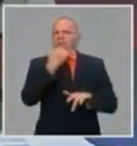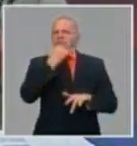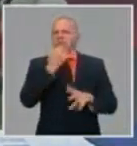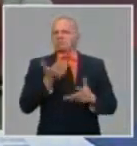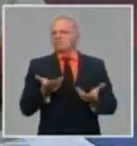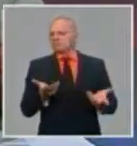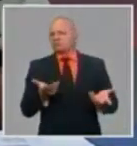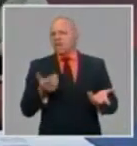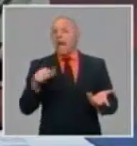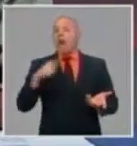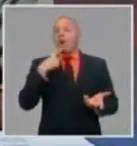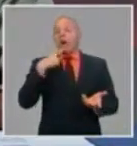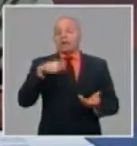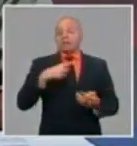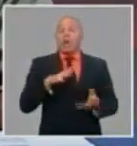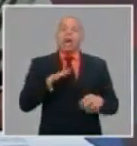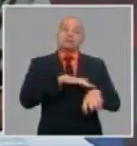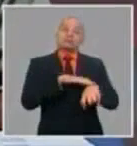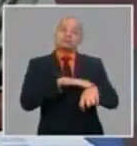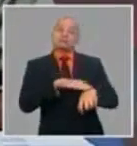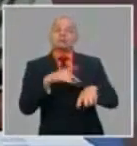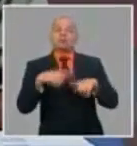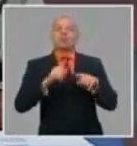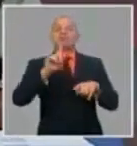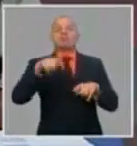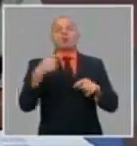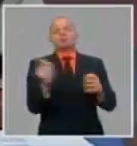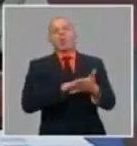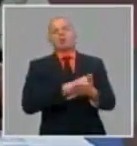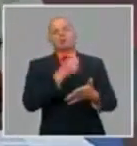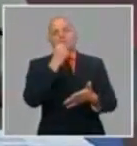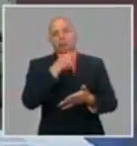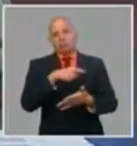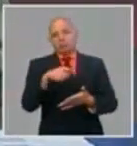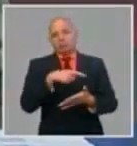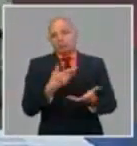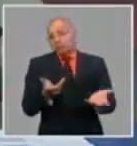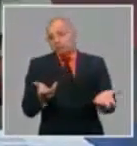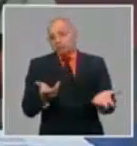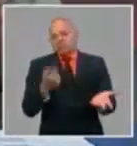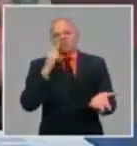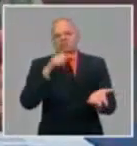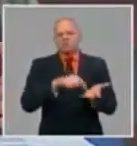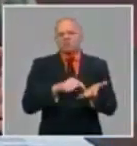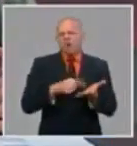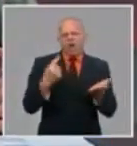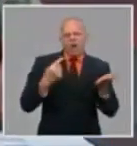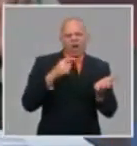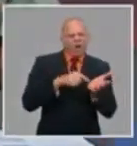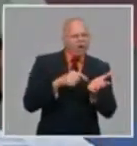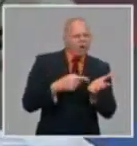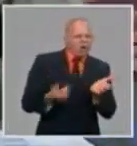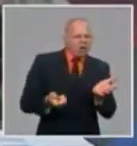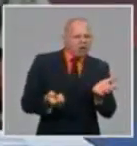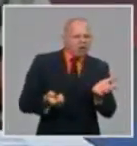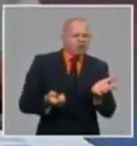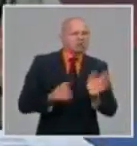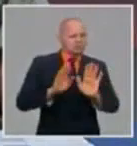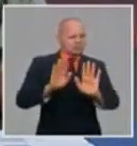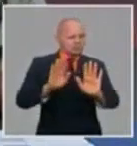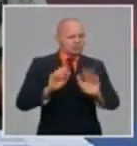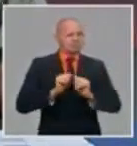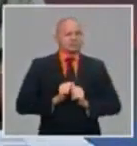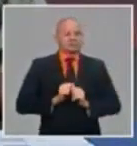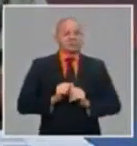de lo cual se arrepentirá o borrará ese Twitter después. Esto representa algo, es un absurdo. Todo esto